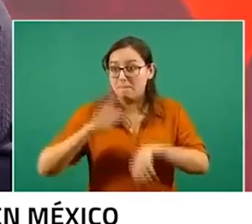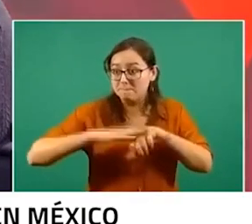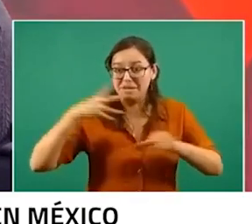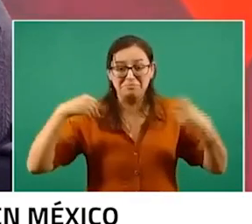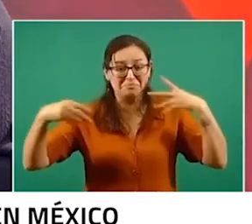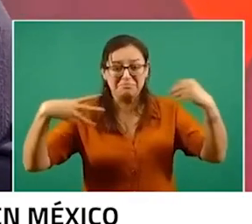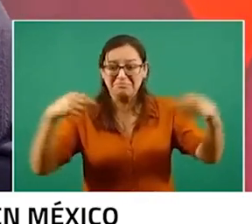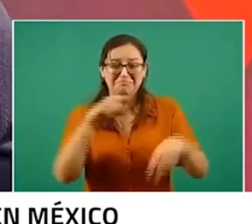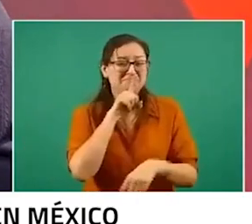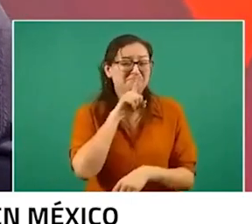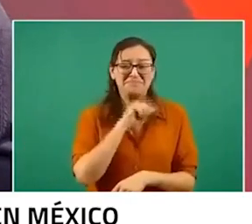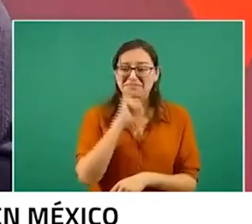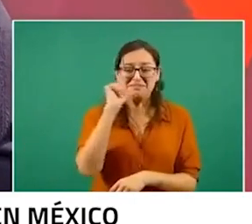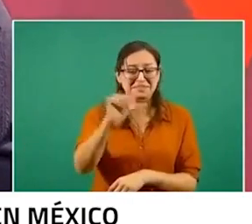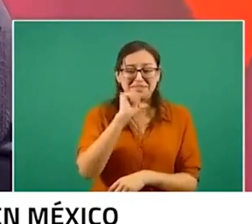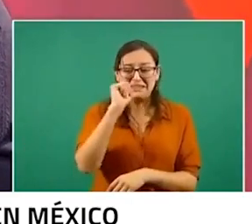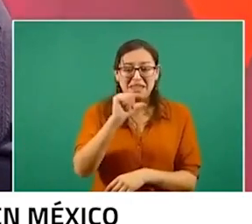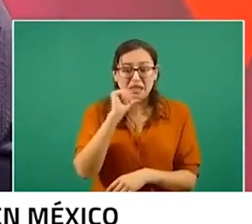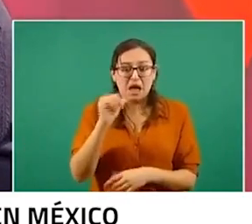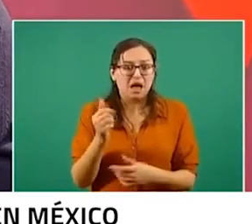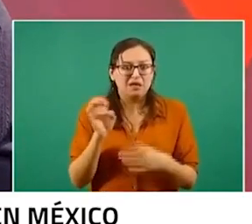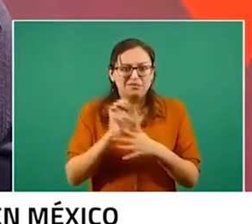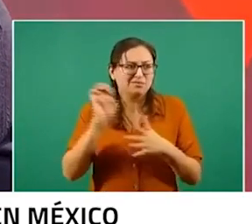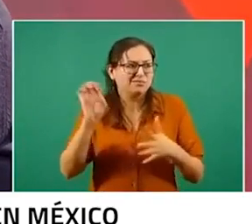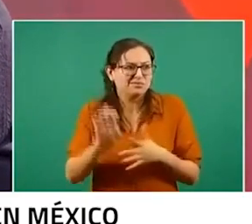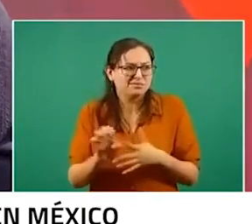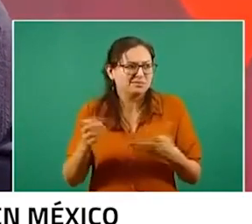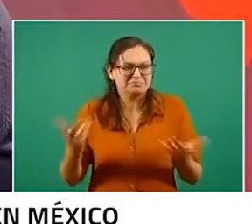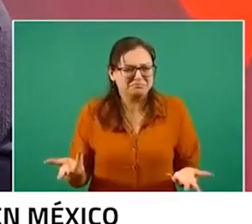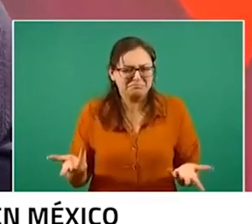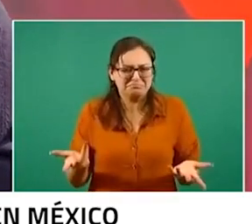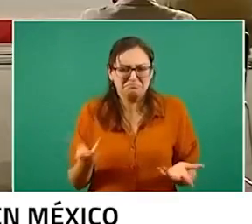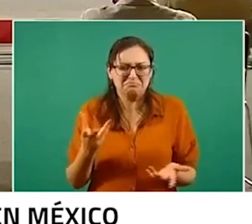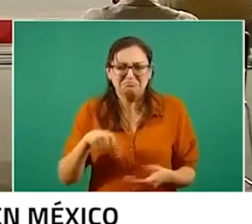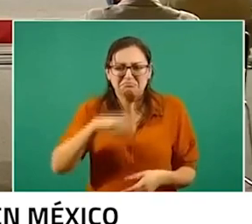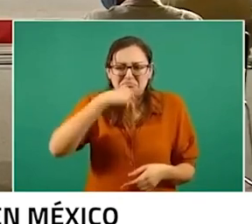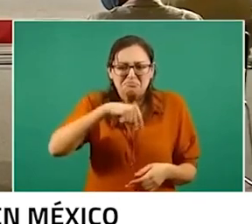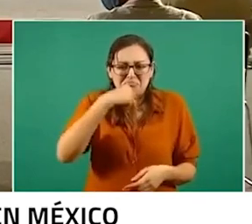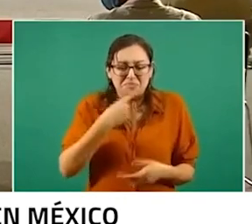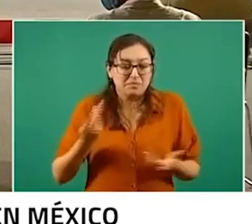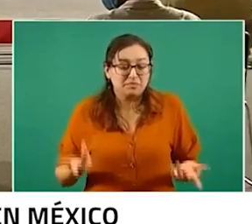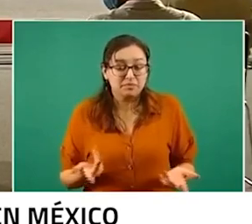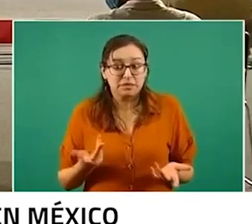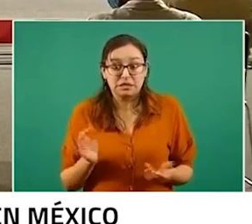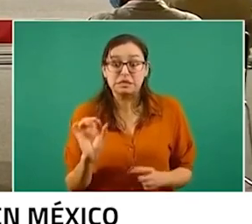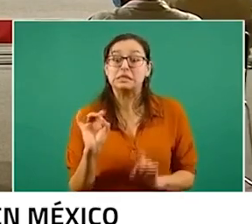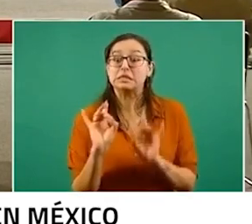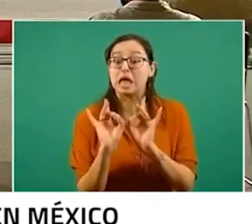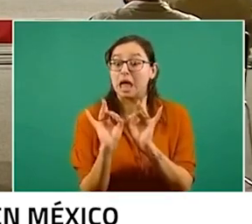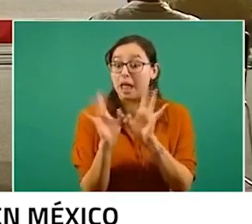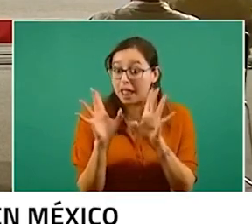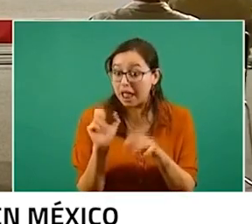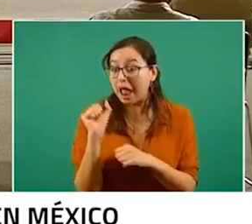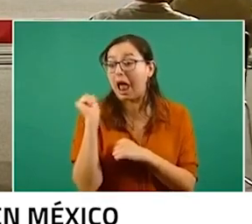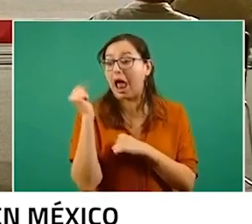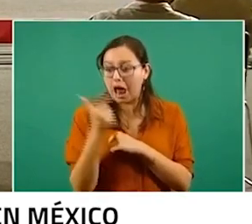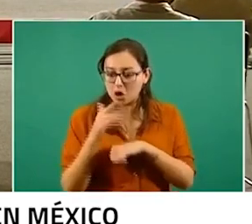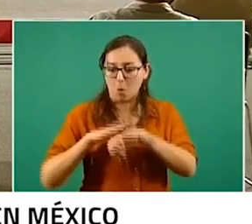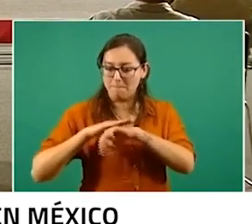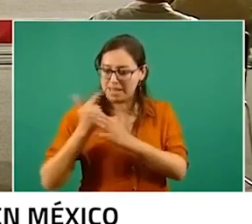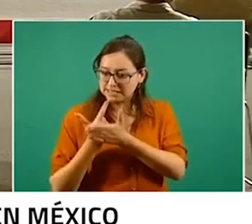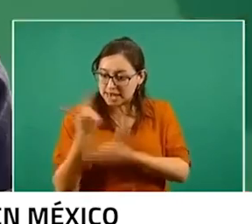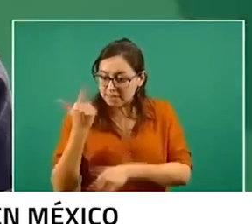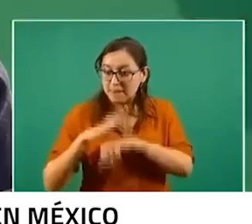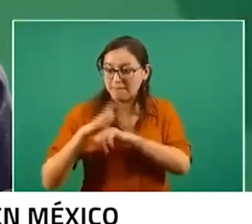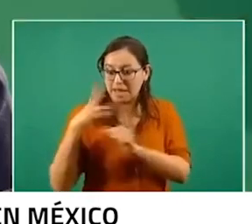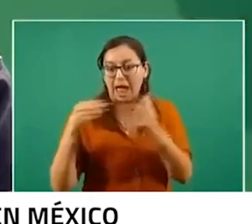realmente tampoco vale la pena caracterizarla, ¿no? Cuando se empieza a encontrar variantes que puedan tener este potencial, es importante